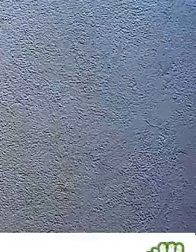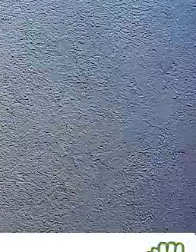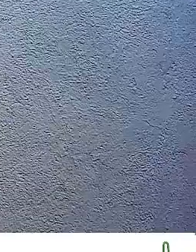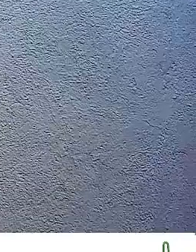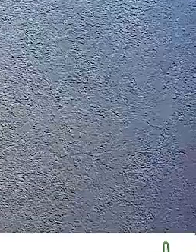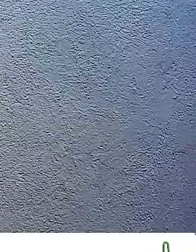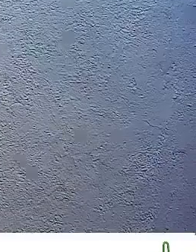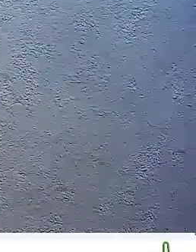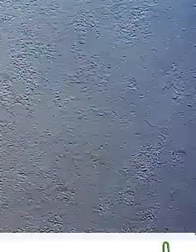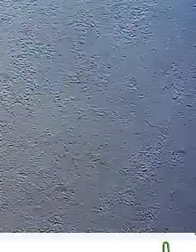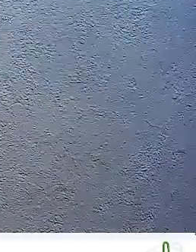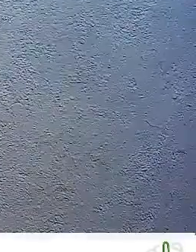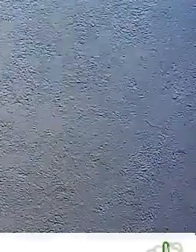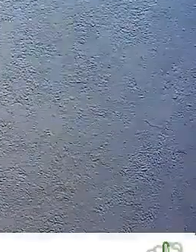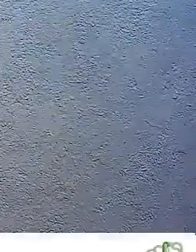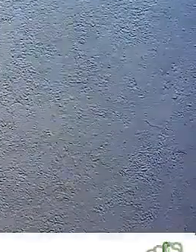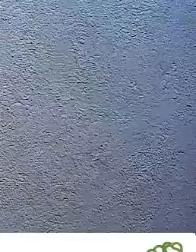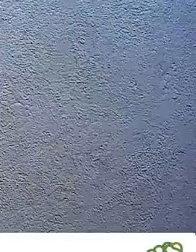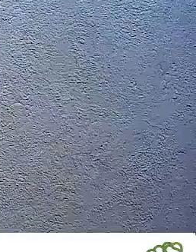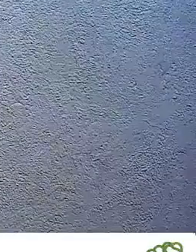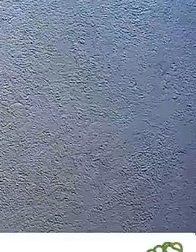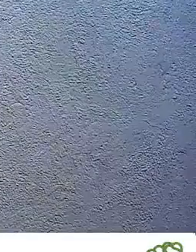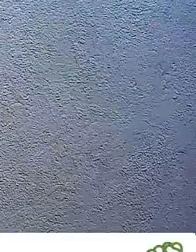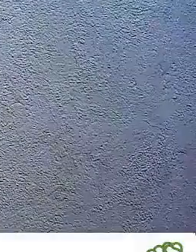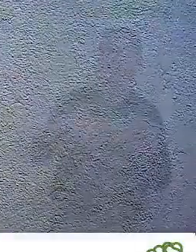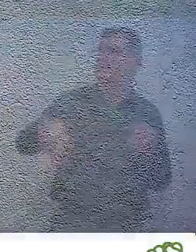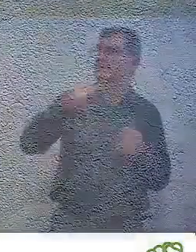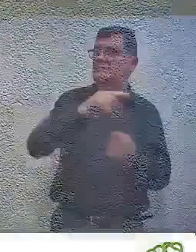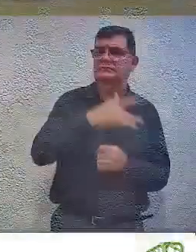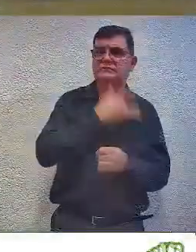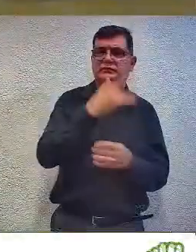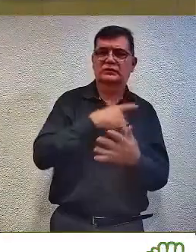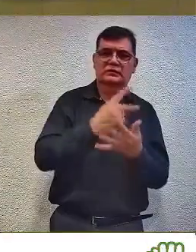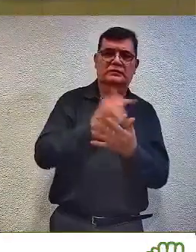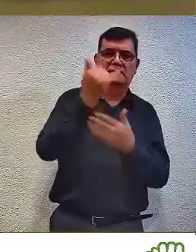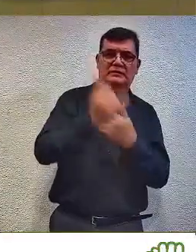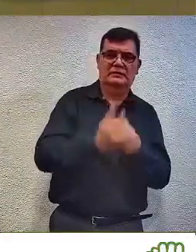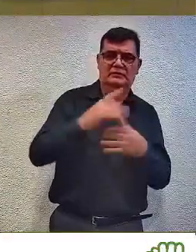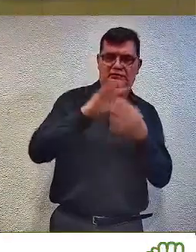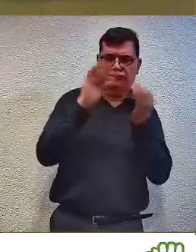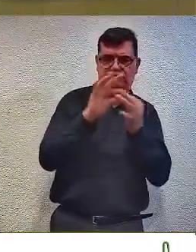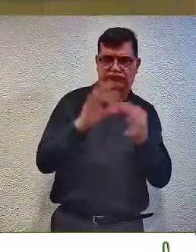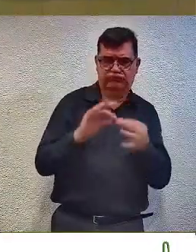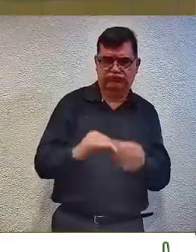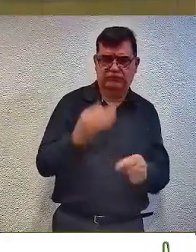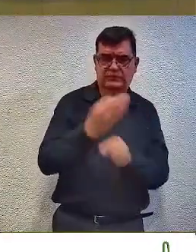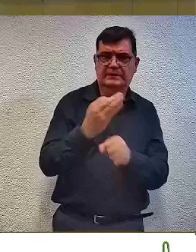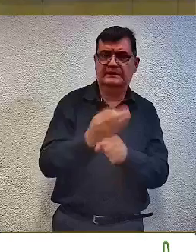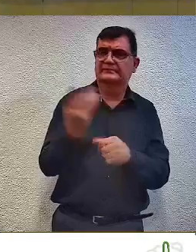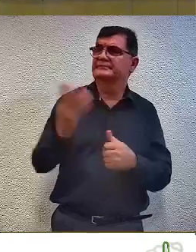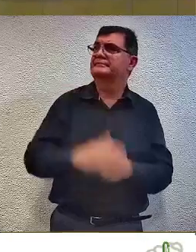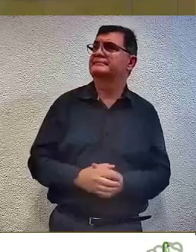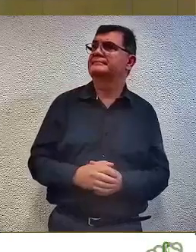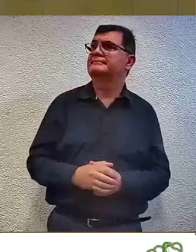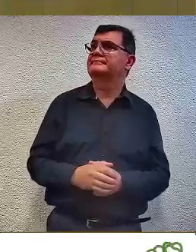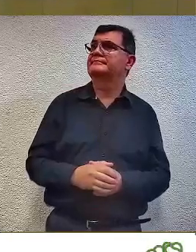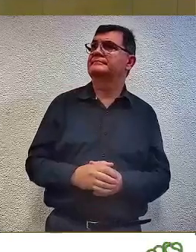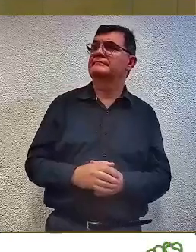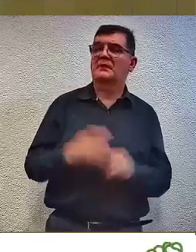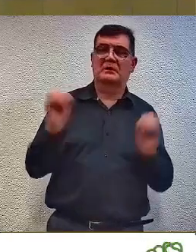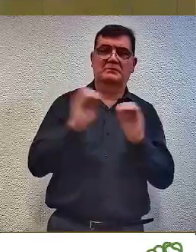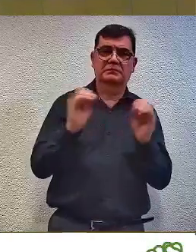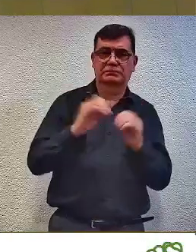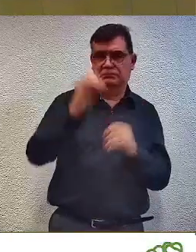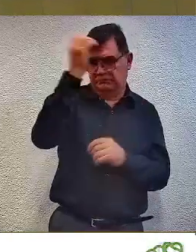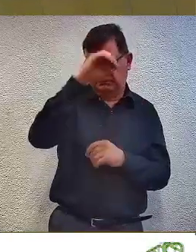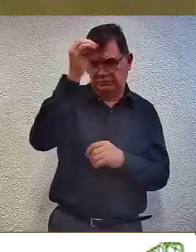general. Magistrada, magistrados, está a nuestra consideración los proyectos de los que se ha dado cuenta. No habiendo comentarios